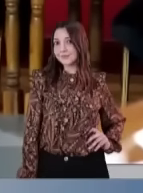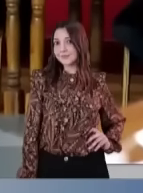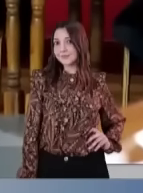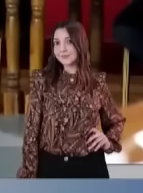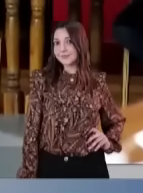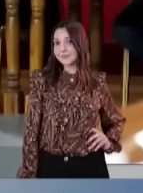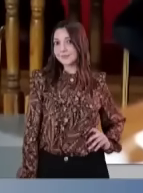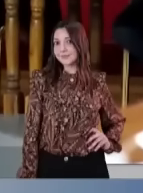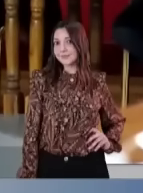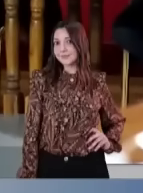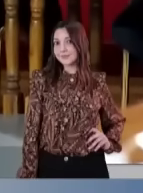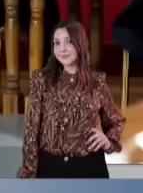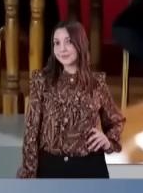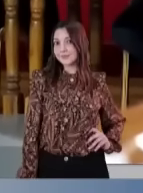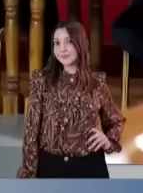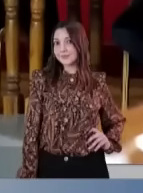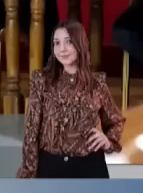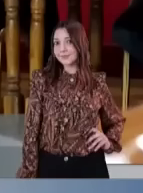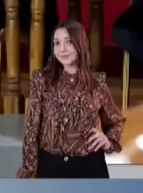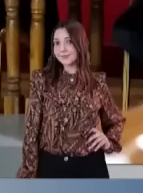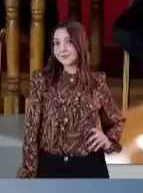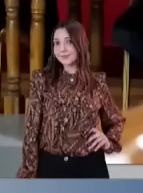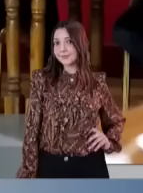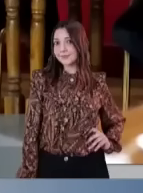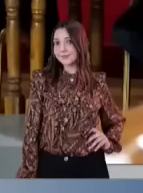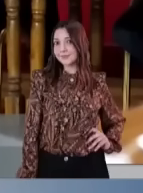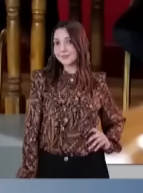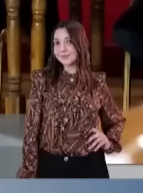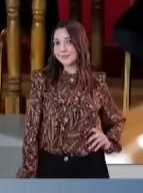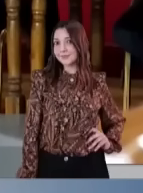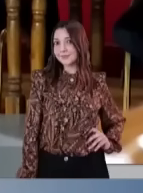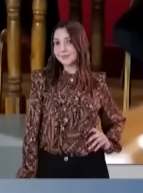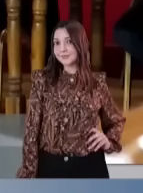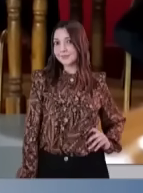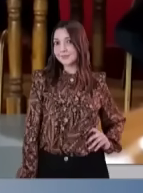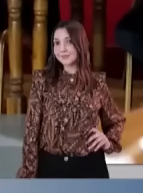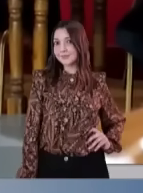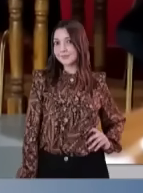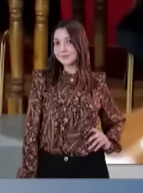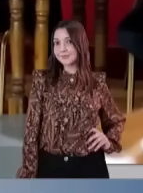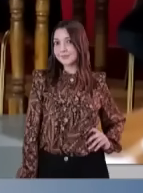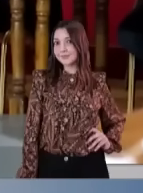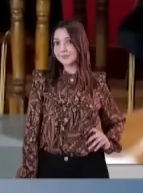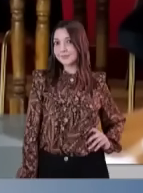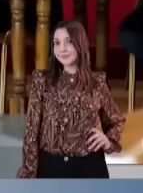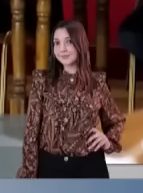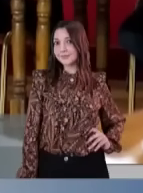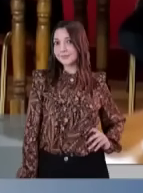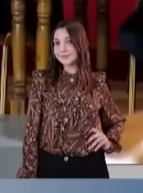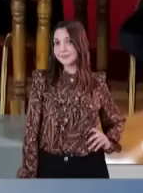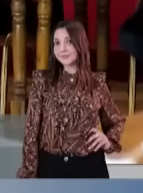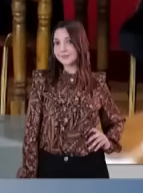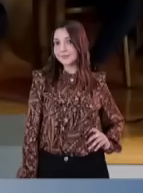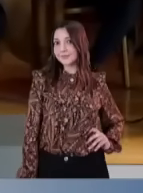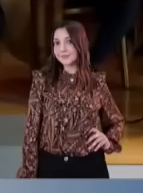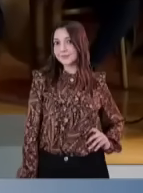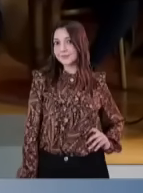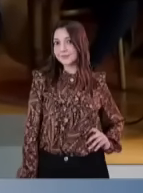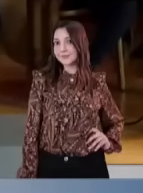presidente Gabriel Boric? ¿Miguel Crispi, jefe del segundo piso? Carlos Durán. Carlos Durán, su jefe